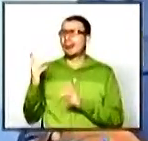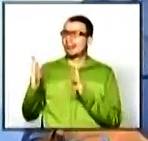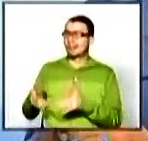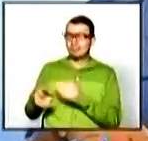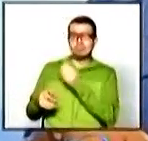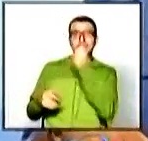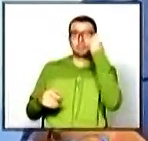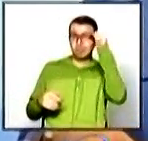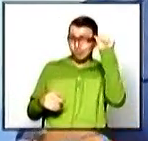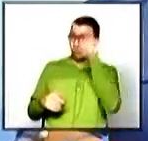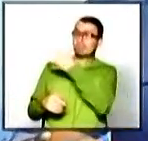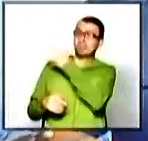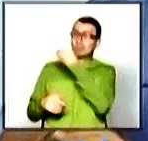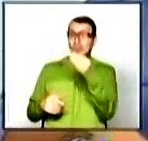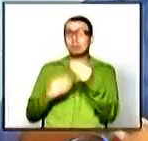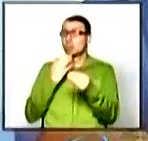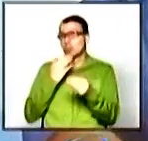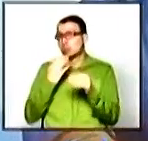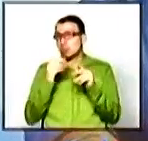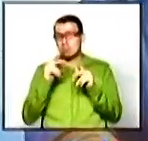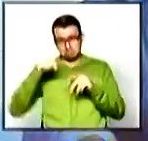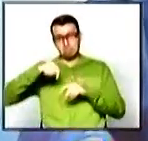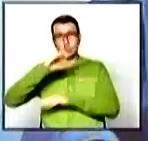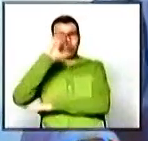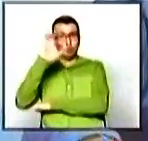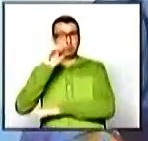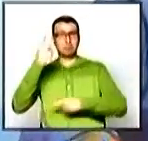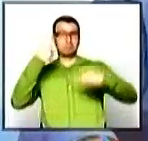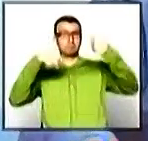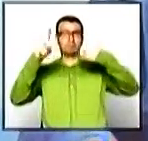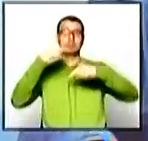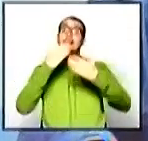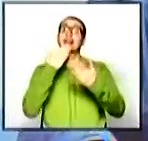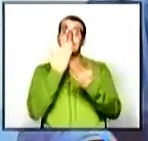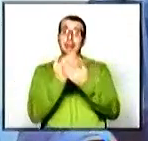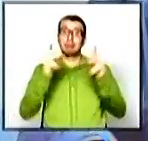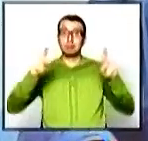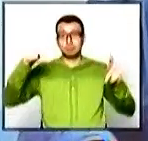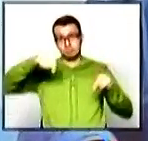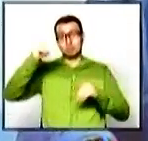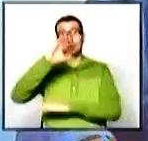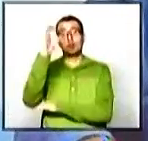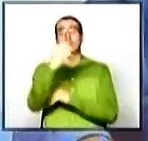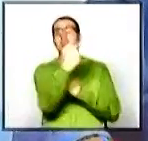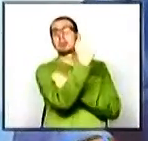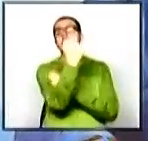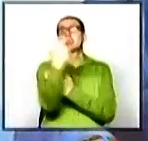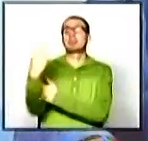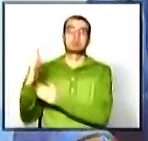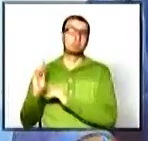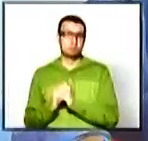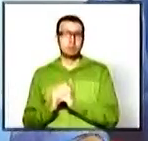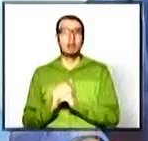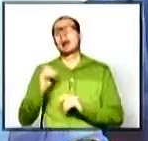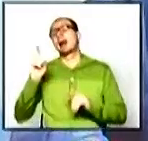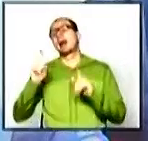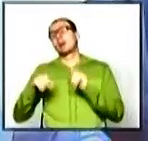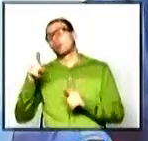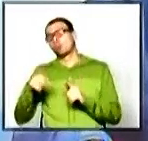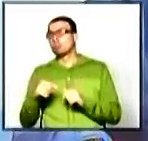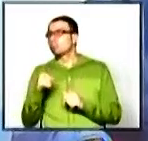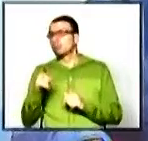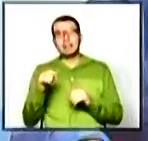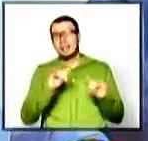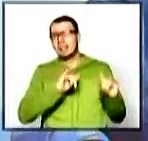hoy en Colombia, agradecerle a la gente que nos ve en todo el territorio nacional, muy importante. Otros están haciendo este